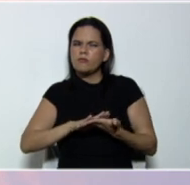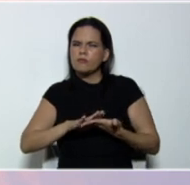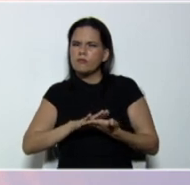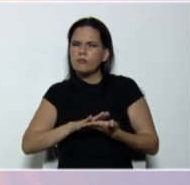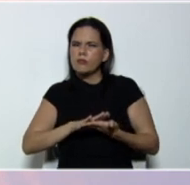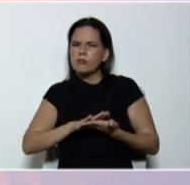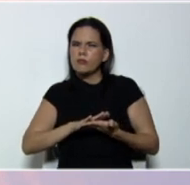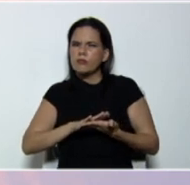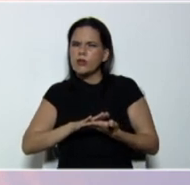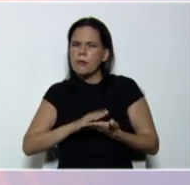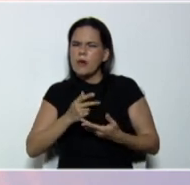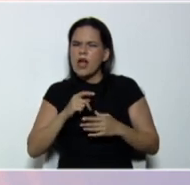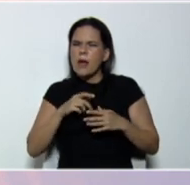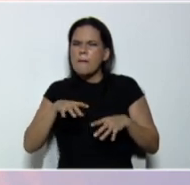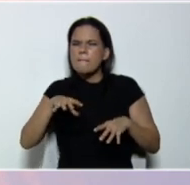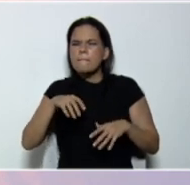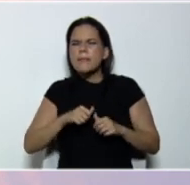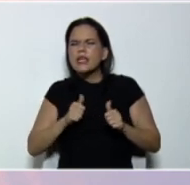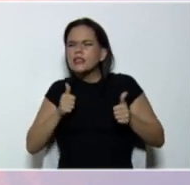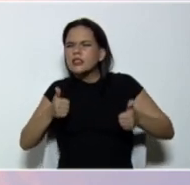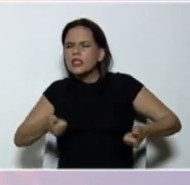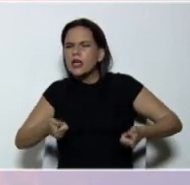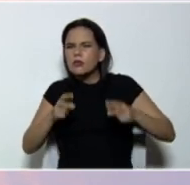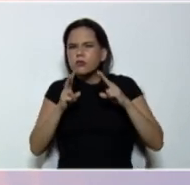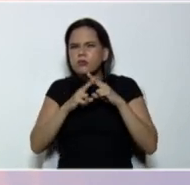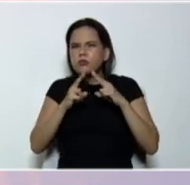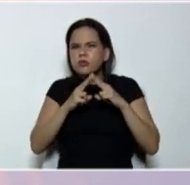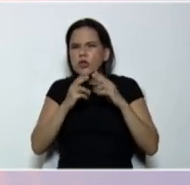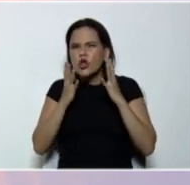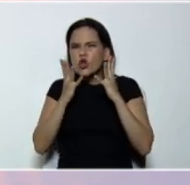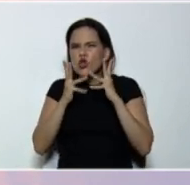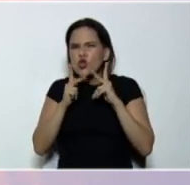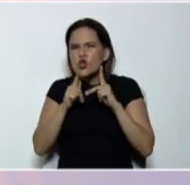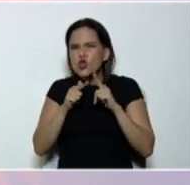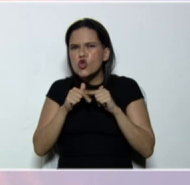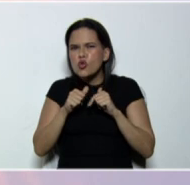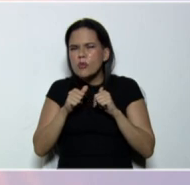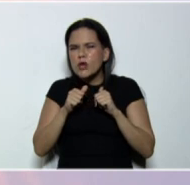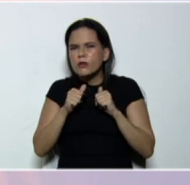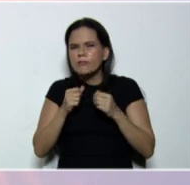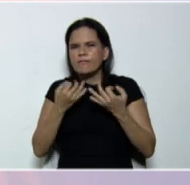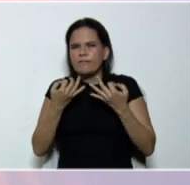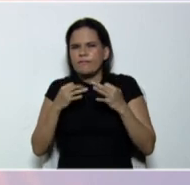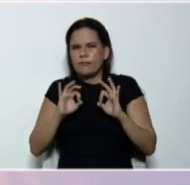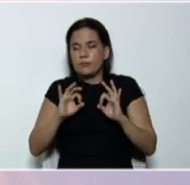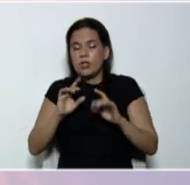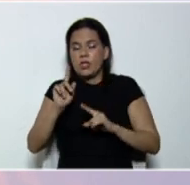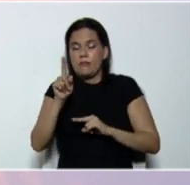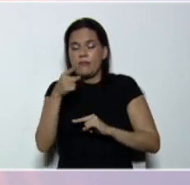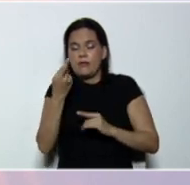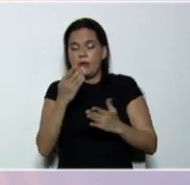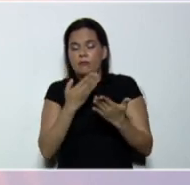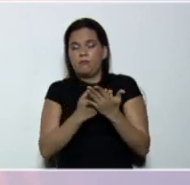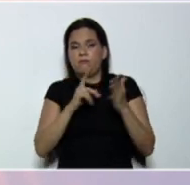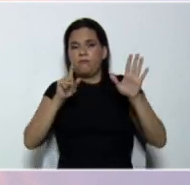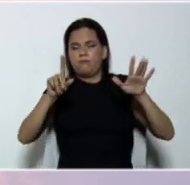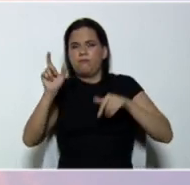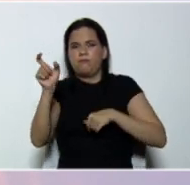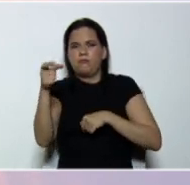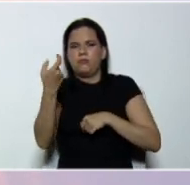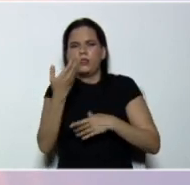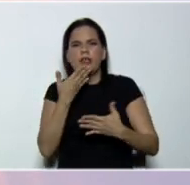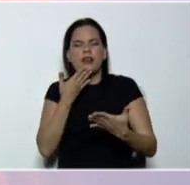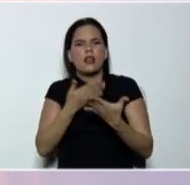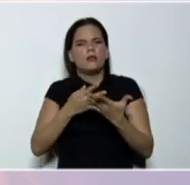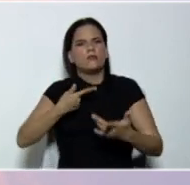a conocer los números naturales y los polígonos desde primero hasta sexto grado de educación primaria gracias